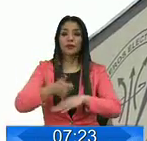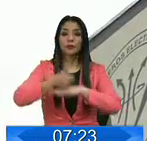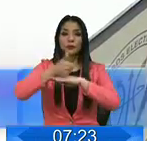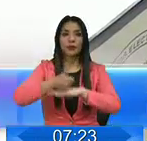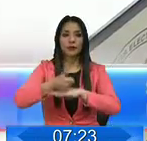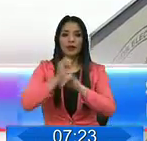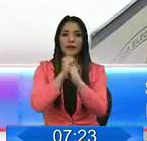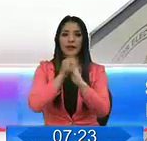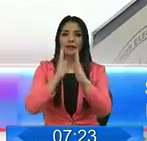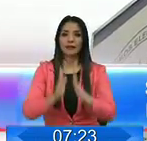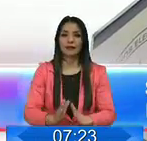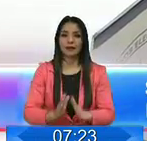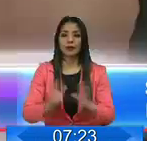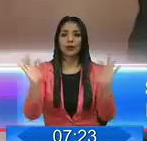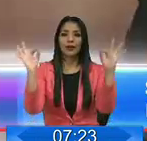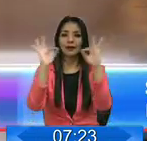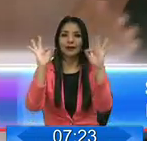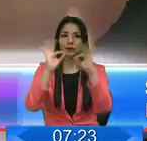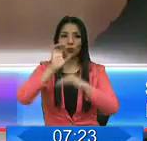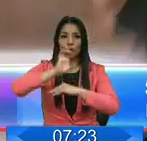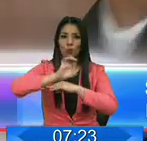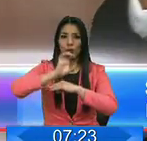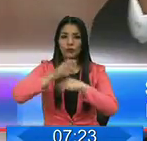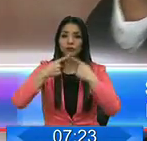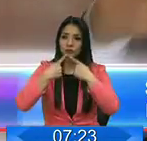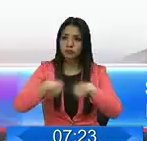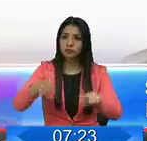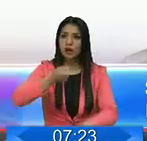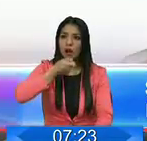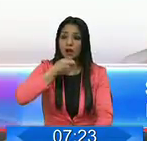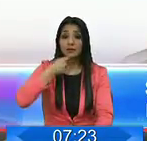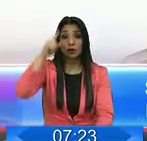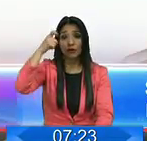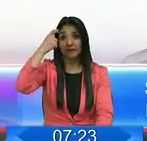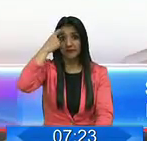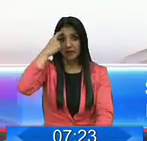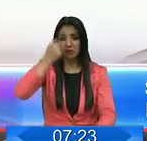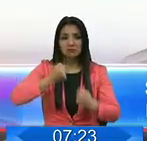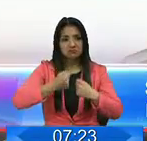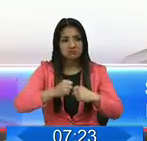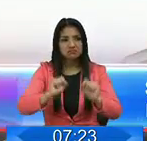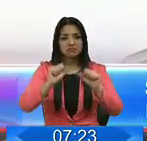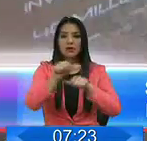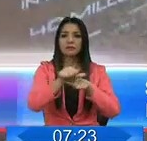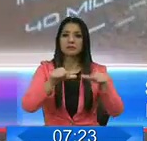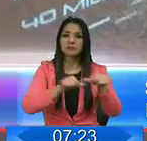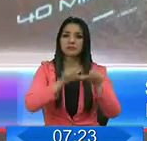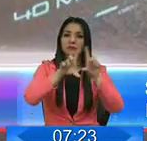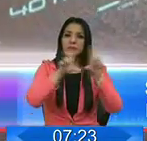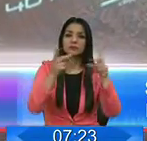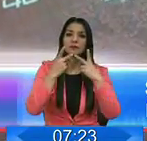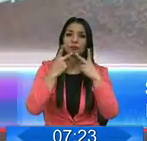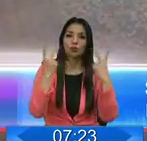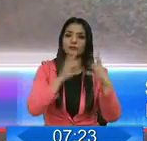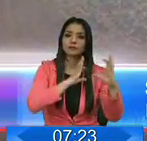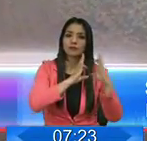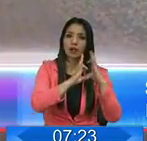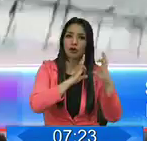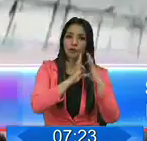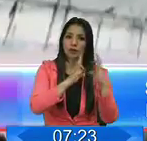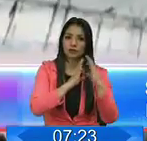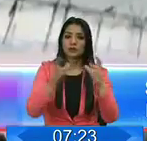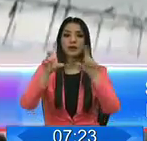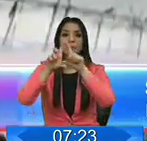y Electrónicos del Ecuador rechazaron el intento del gobierno de concesionar la administración de las empresas públicas de telecomunicaciones y